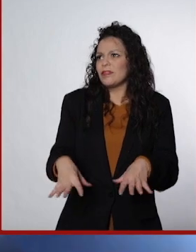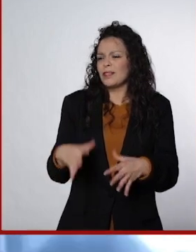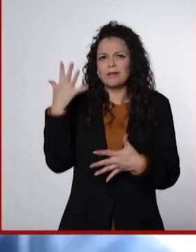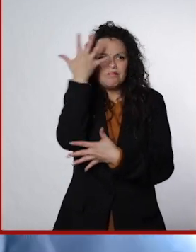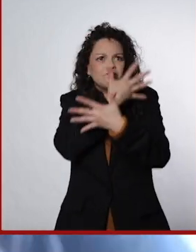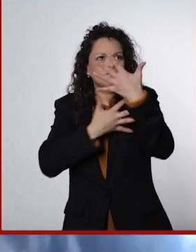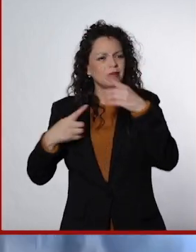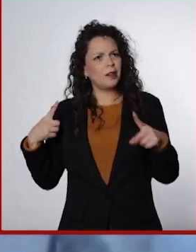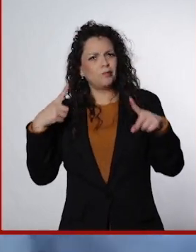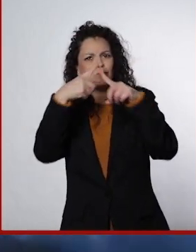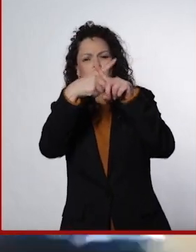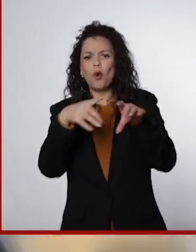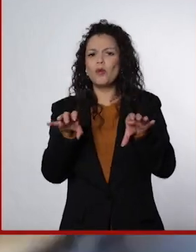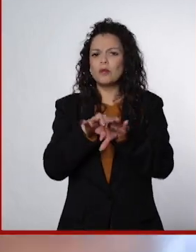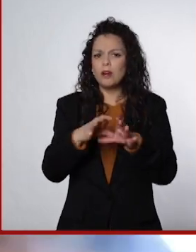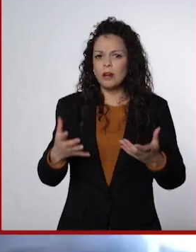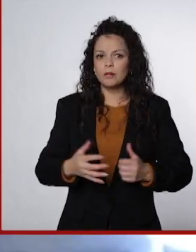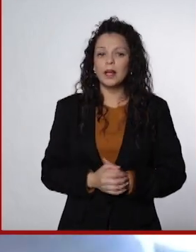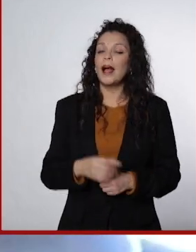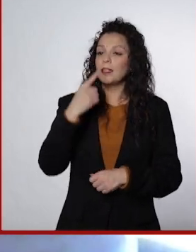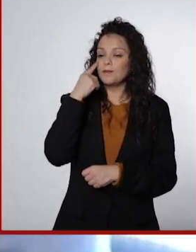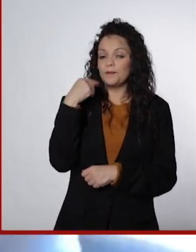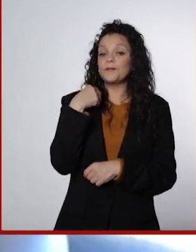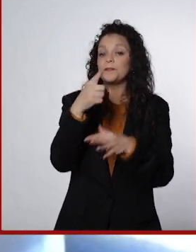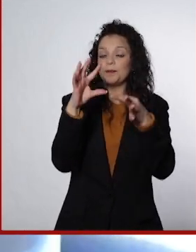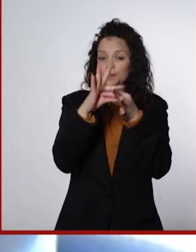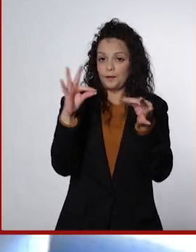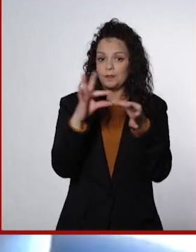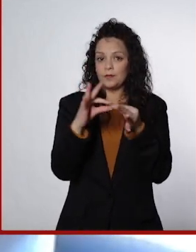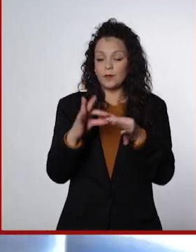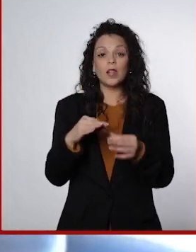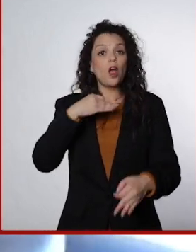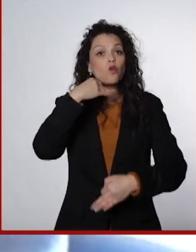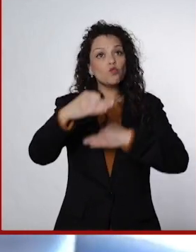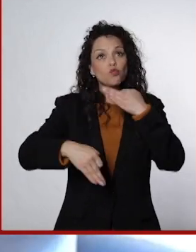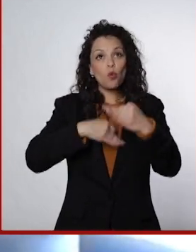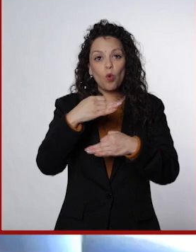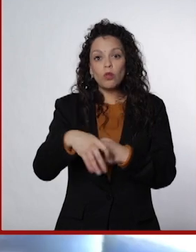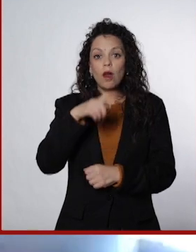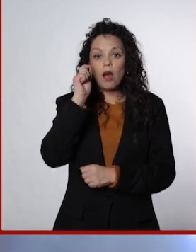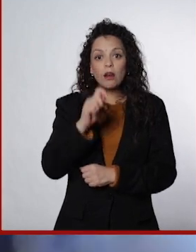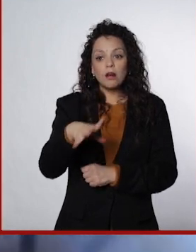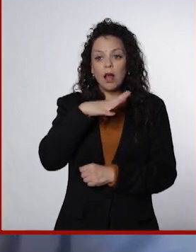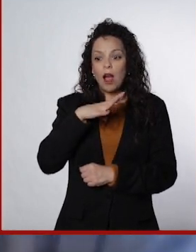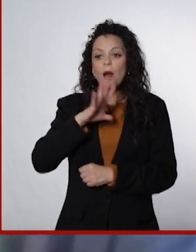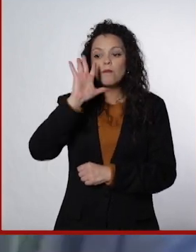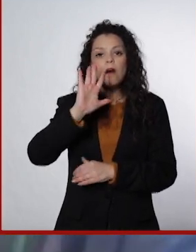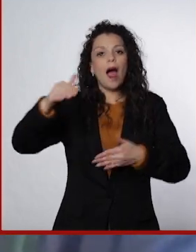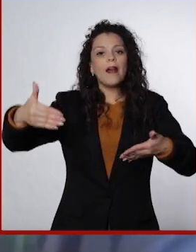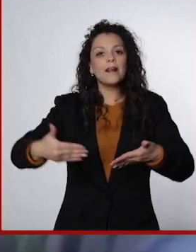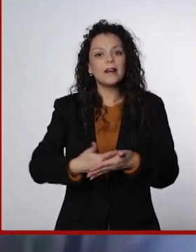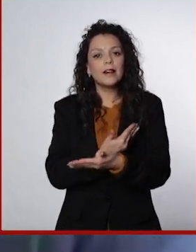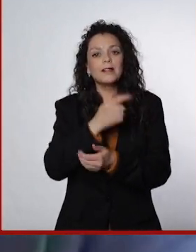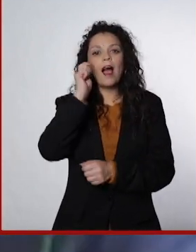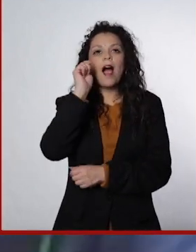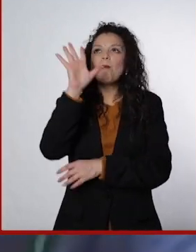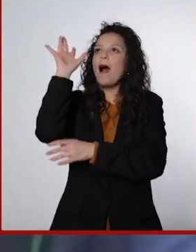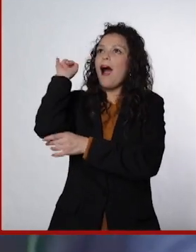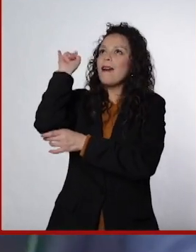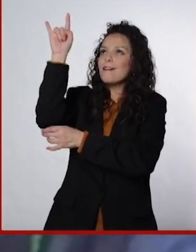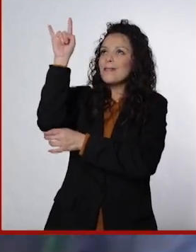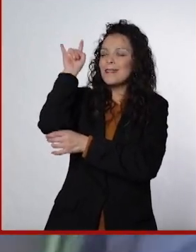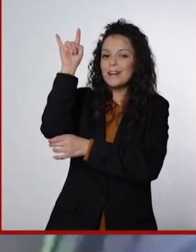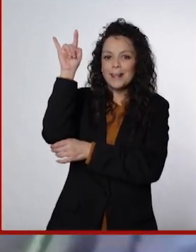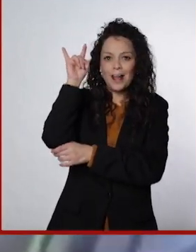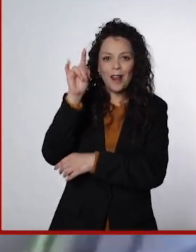Sí, a ver, se los voy a explicar con estas marionetas. Todos nacimos en modo jirafa, ¿sale? Modo jirafa es una